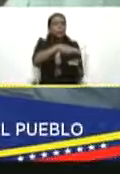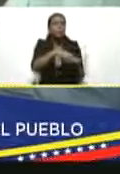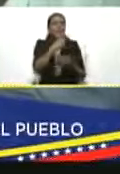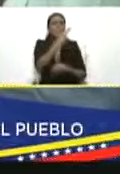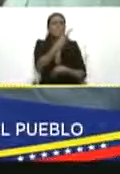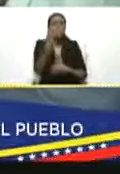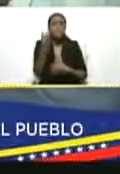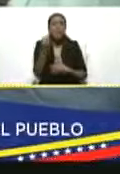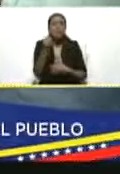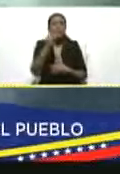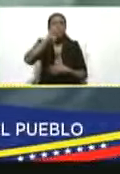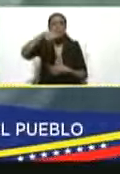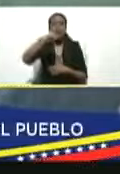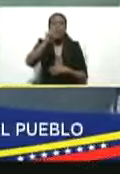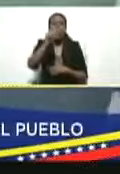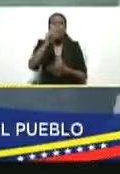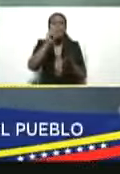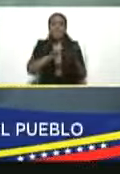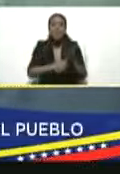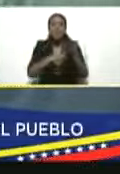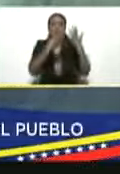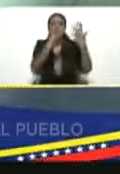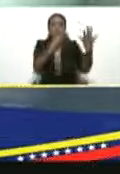20 de julio del año